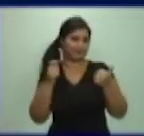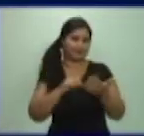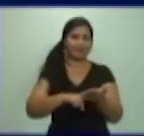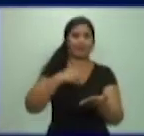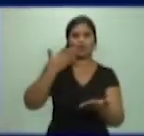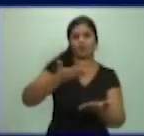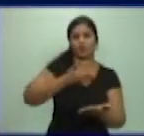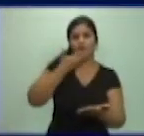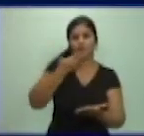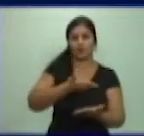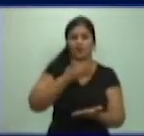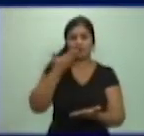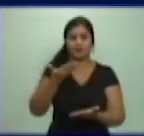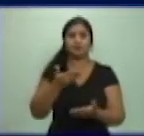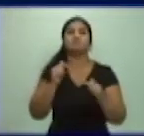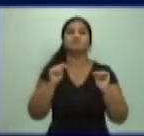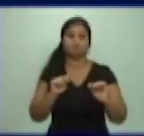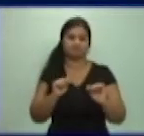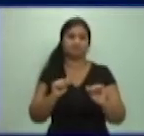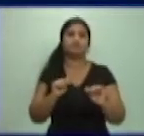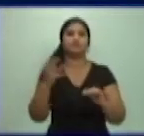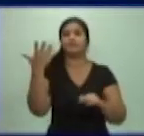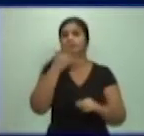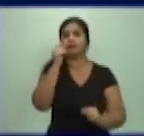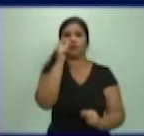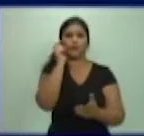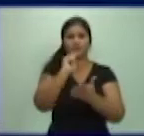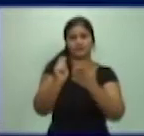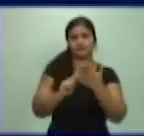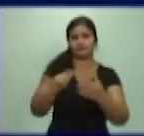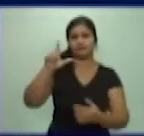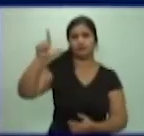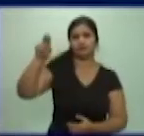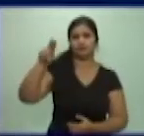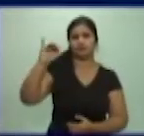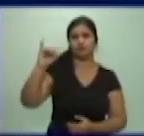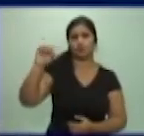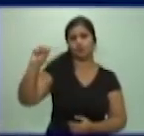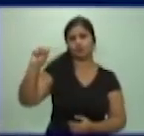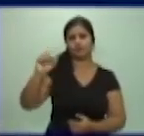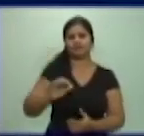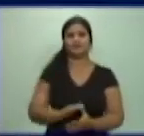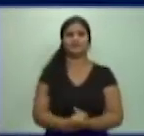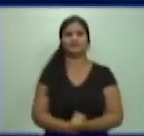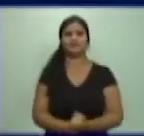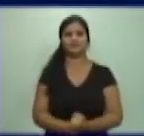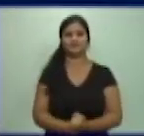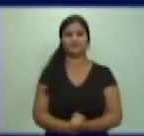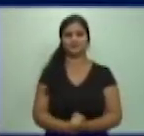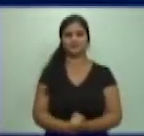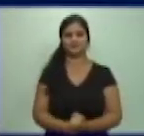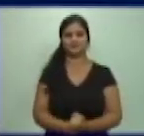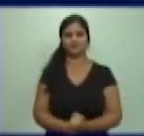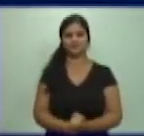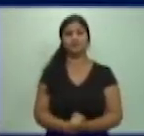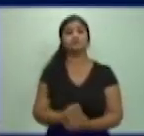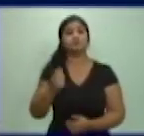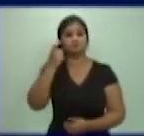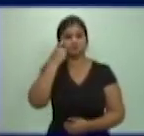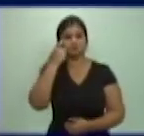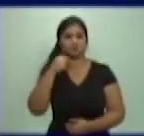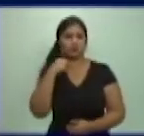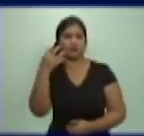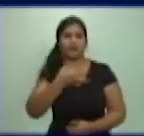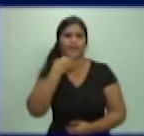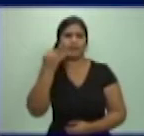al duro banco de Luis de Góngora, que también estudiamos en la unidad del barroco. Observen que yo les he hablado aquí de